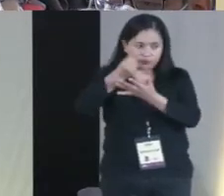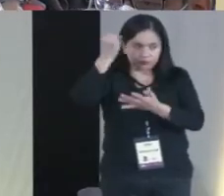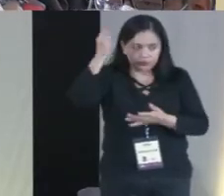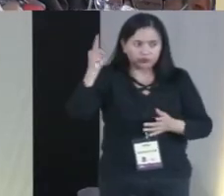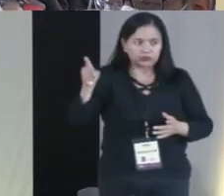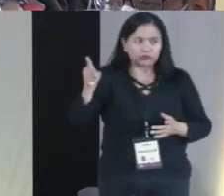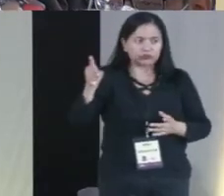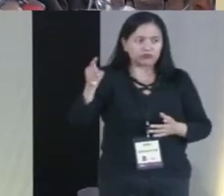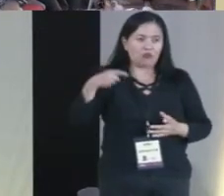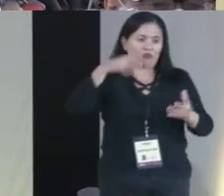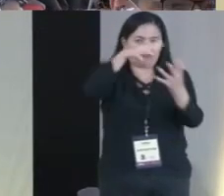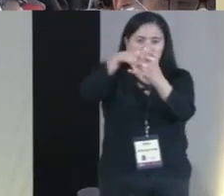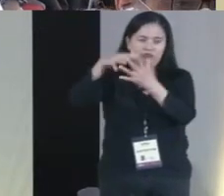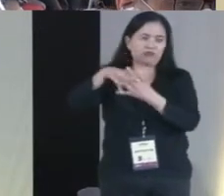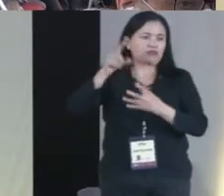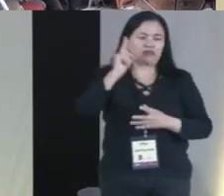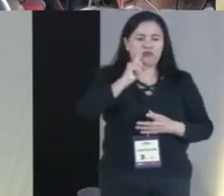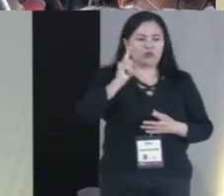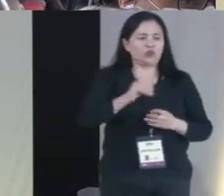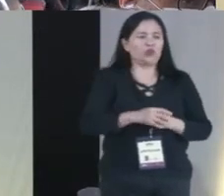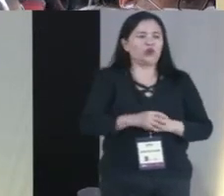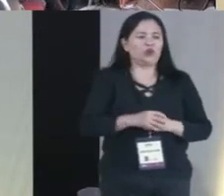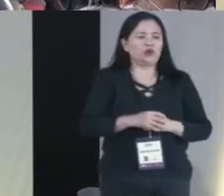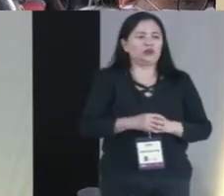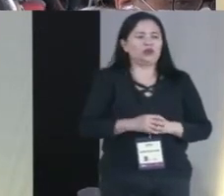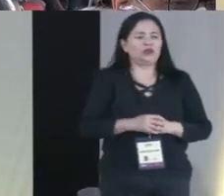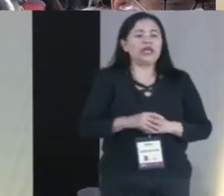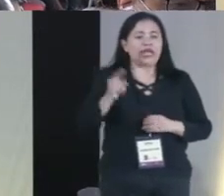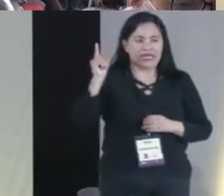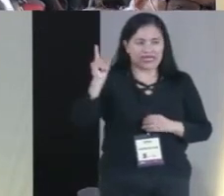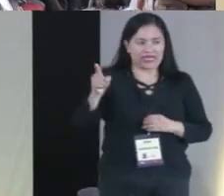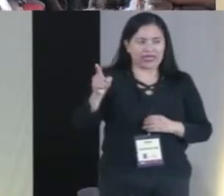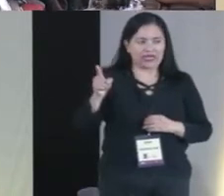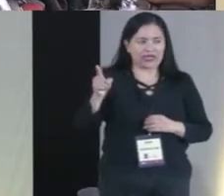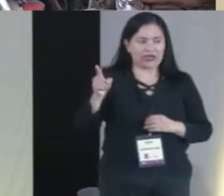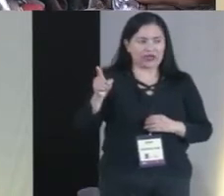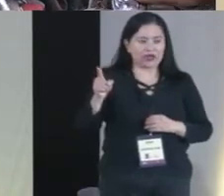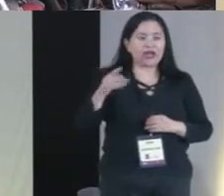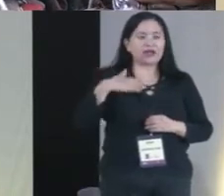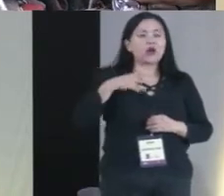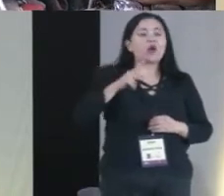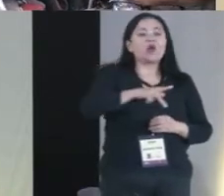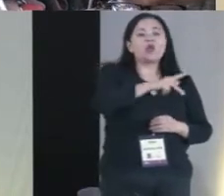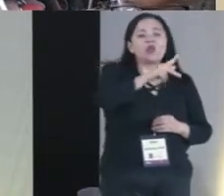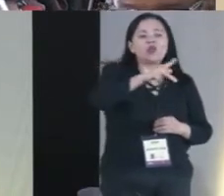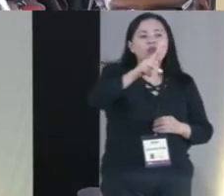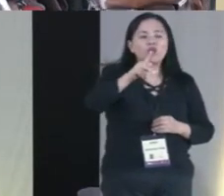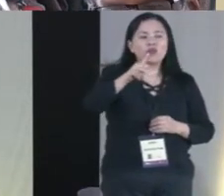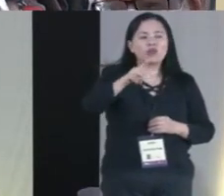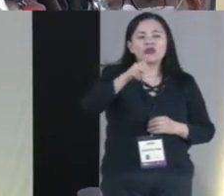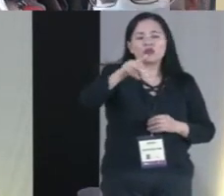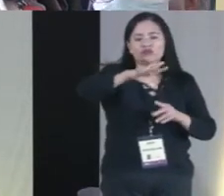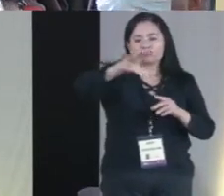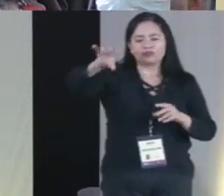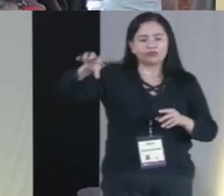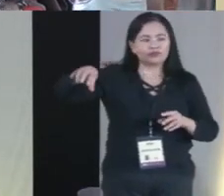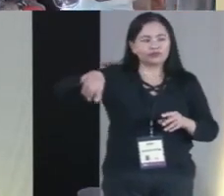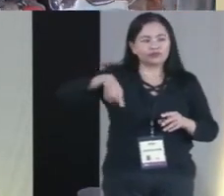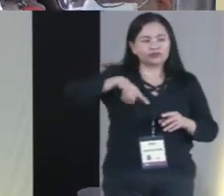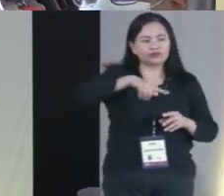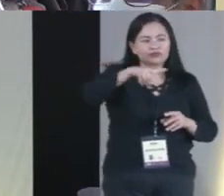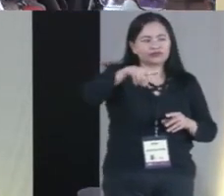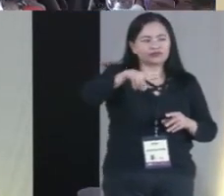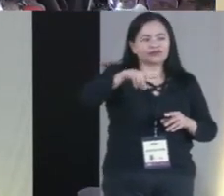estado atacando, pues no se llega a hacer la historia. Hernán Cortés se valió de los pueblos alrededor de los mexicas que